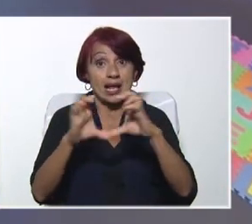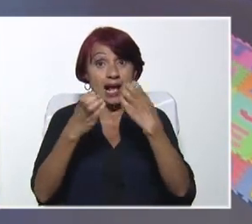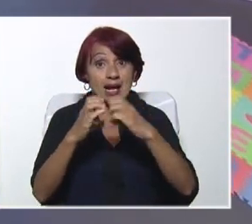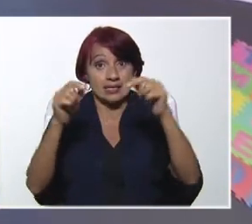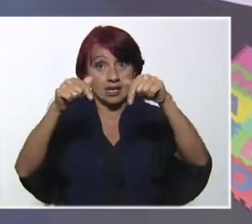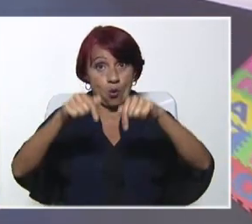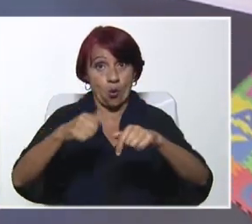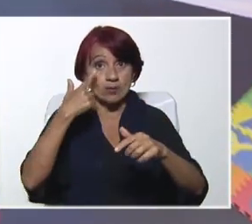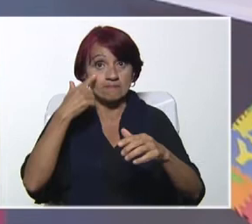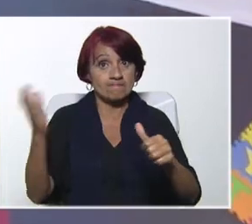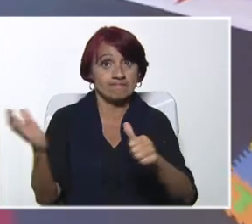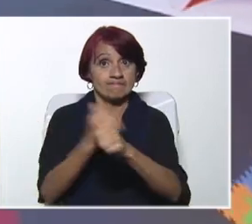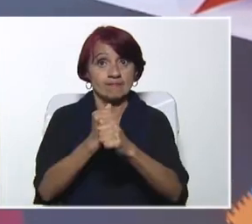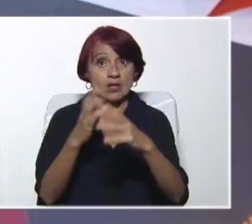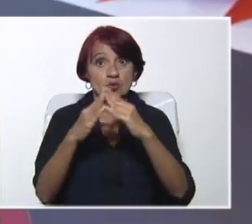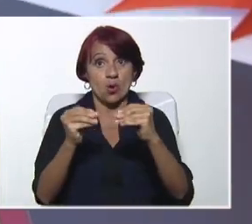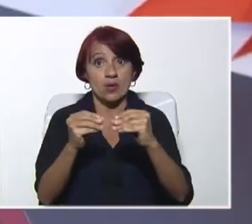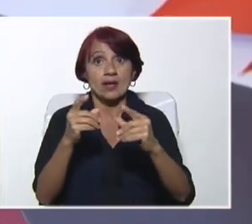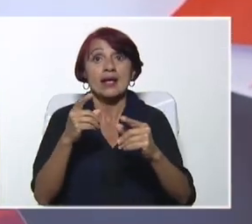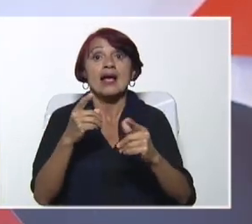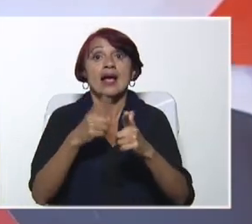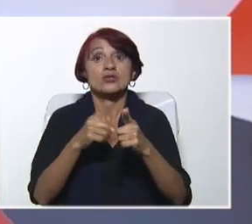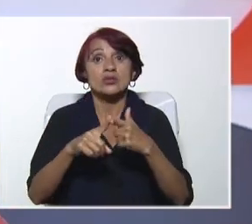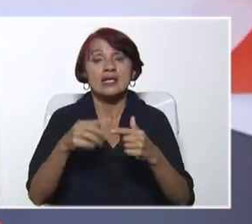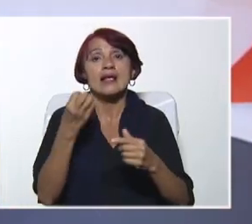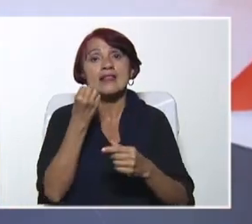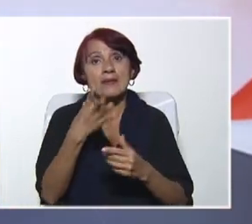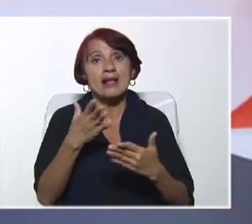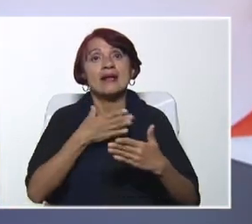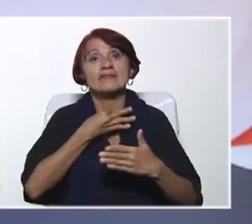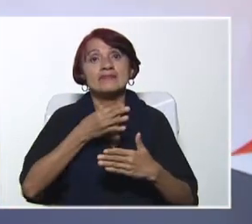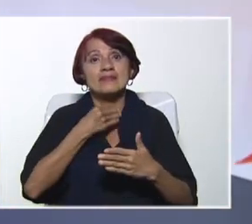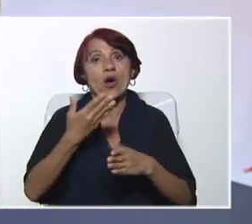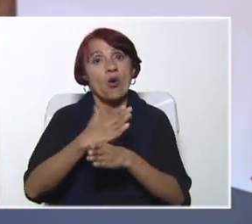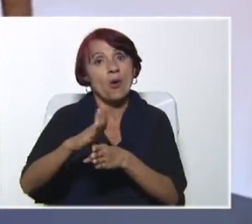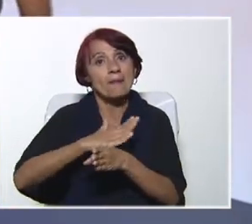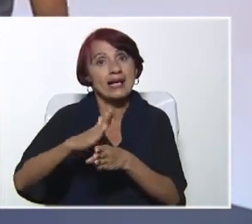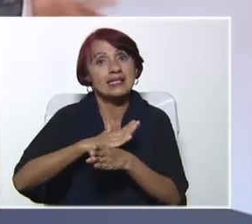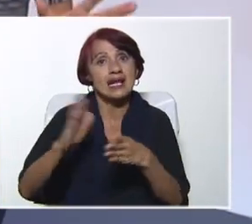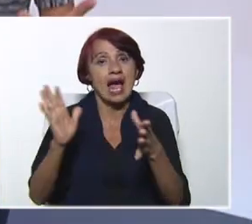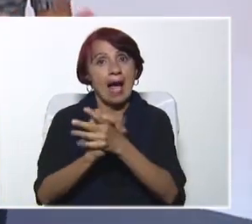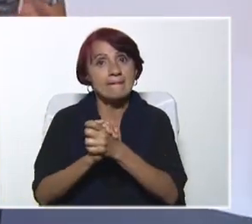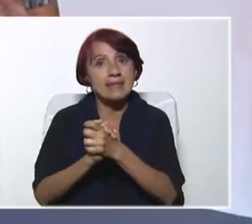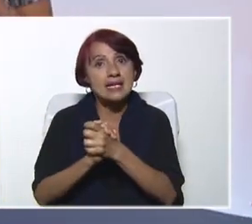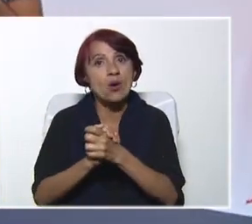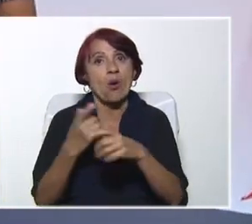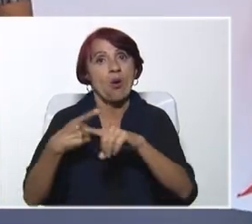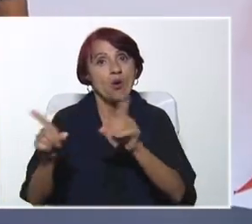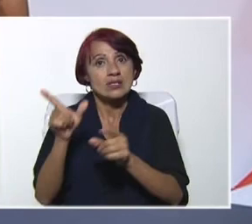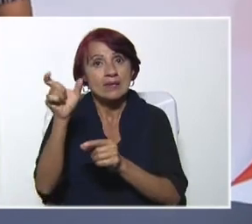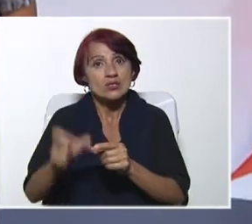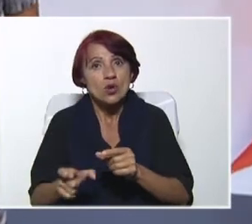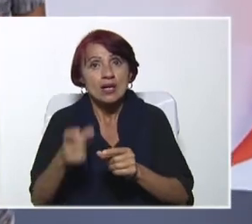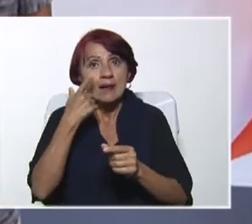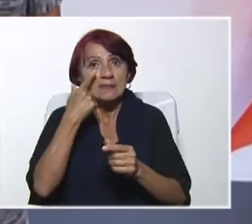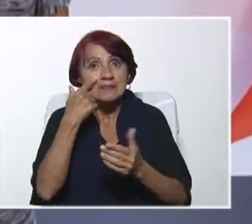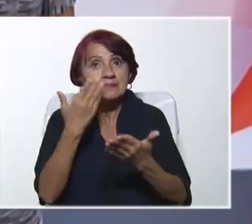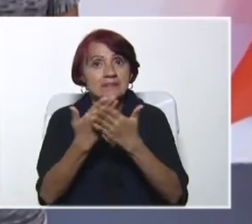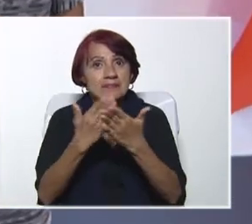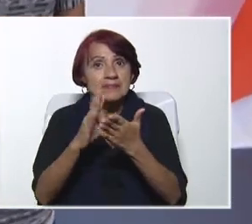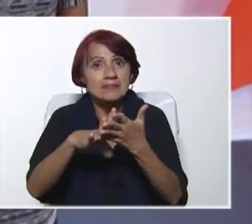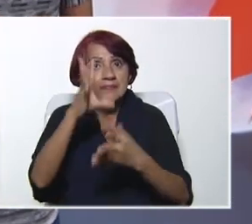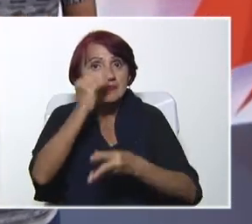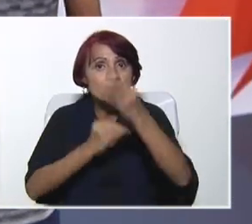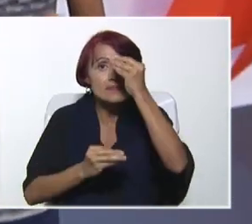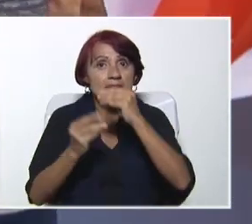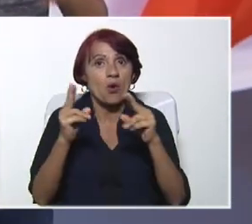día de hoy, la de ayer, la de antier, y por supuesto darle me gusta, compartirla con amigos y familiares y refrescar esos conocimientos.